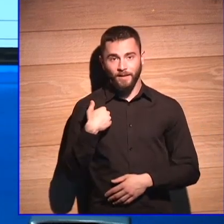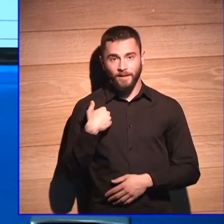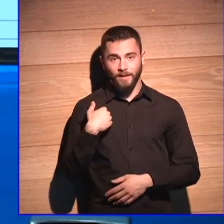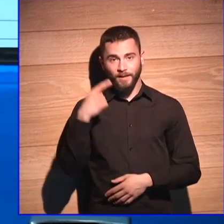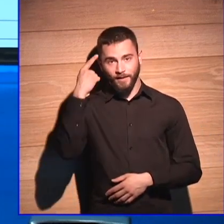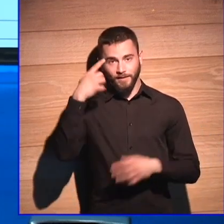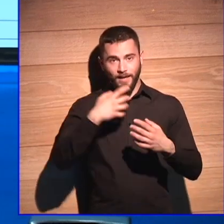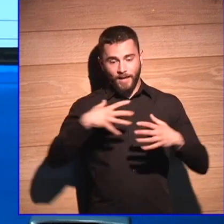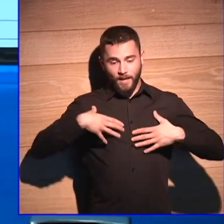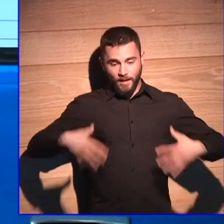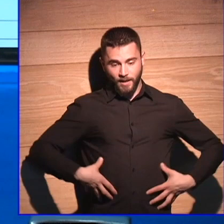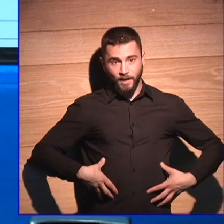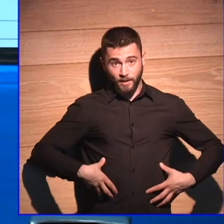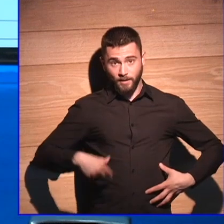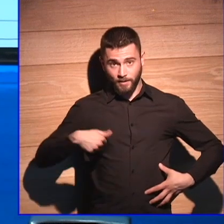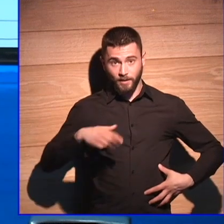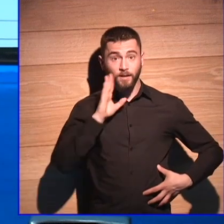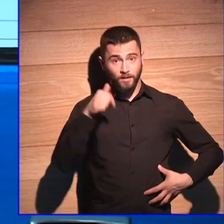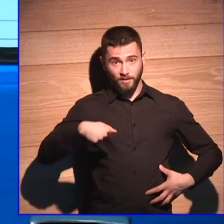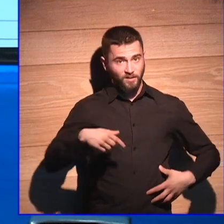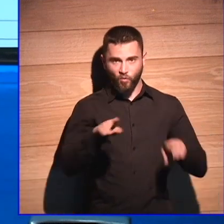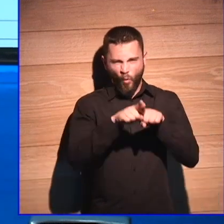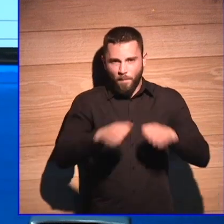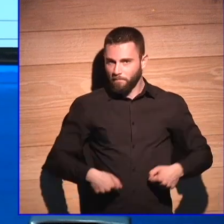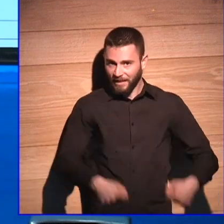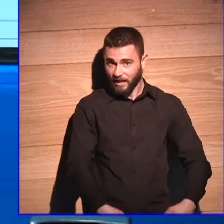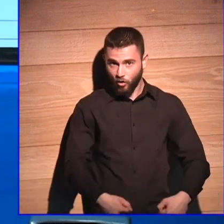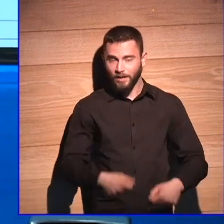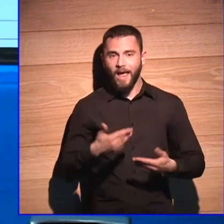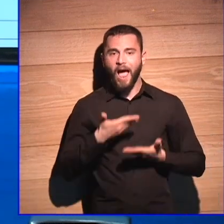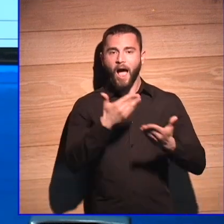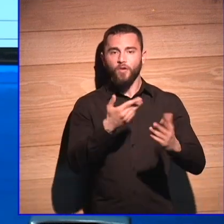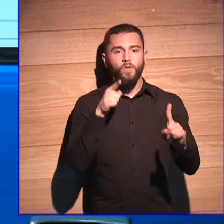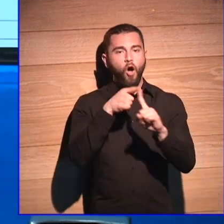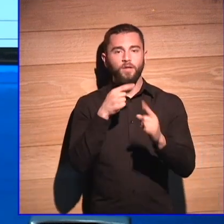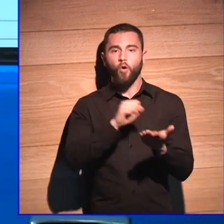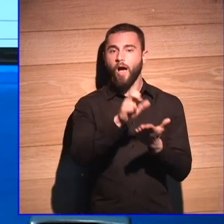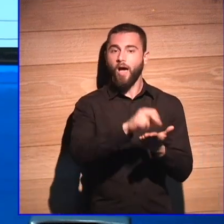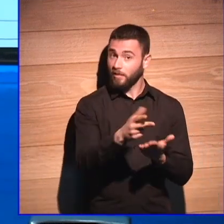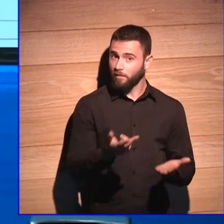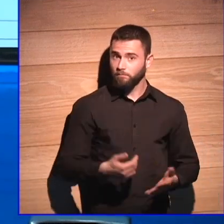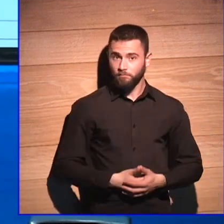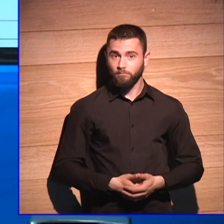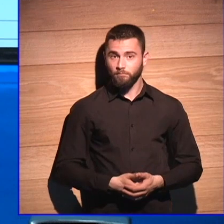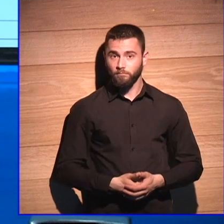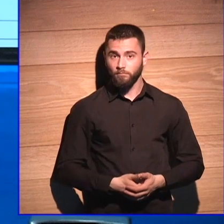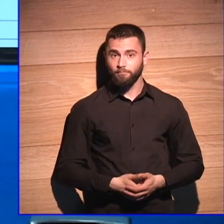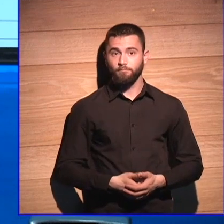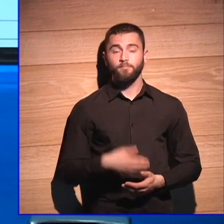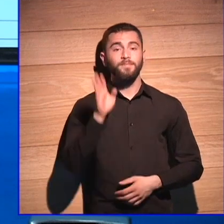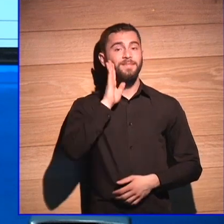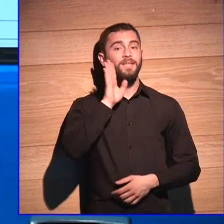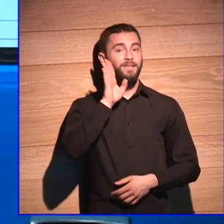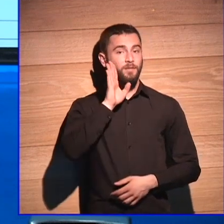este exoesqueleto que es como unos pantalones, pues le ayude a caminar. Esto,